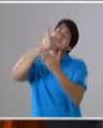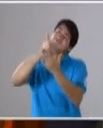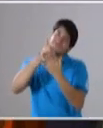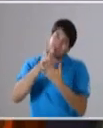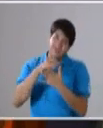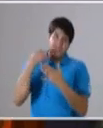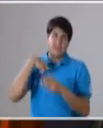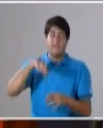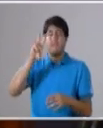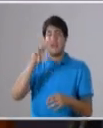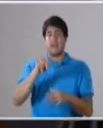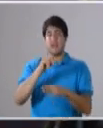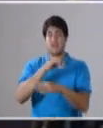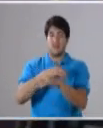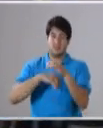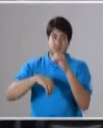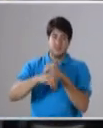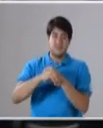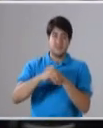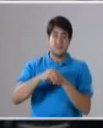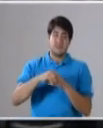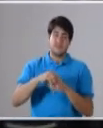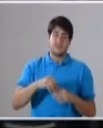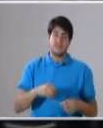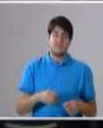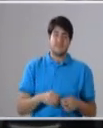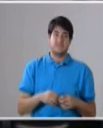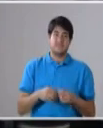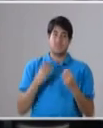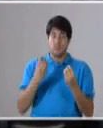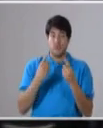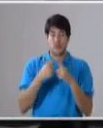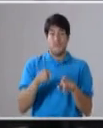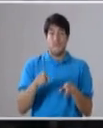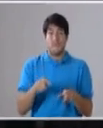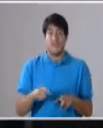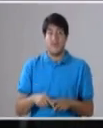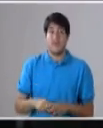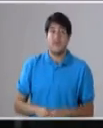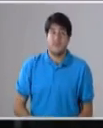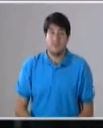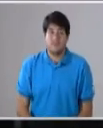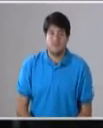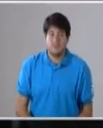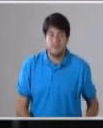para no convertirnos en legalistas, pero tampoco para irnos de bruces.